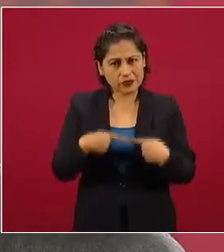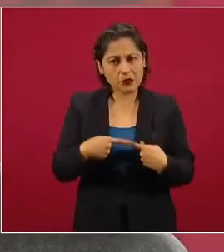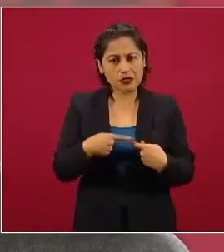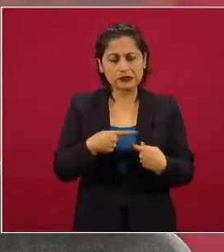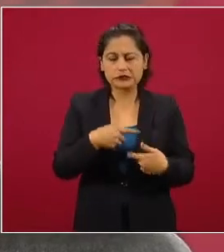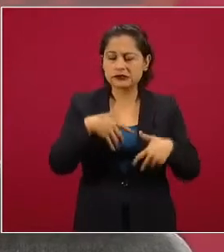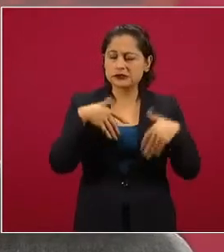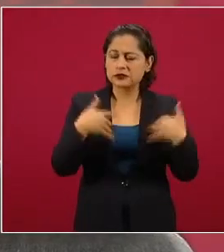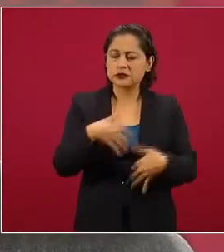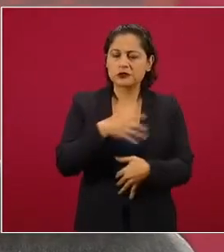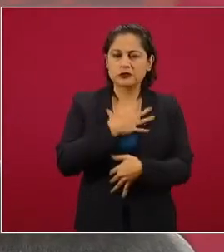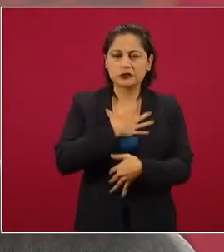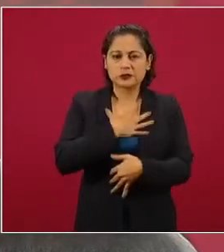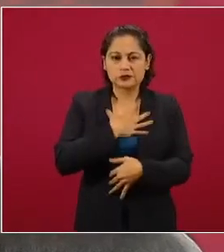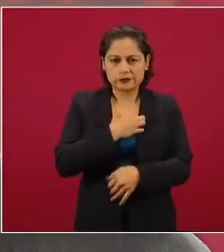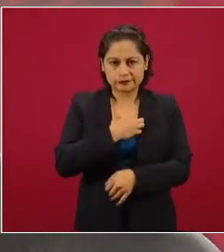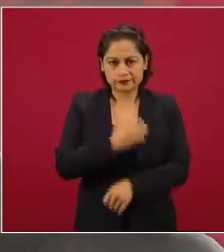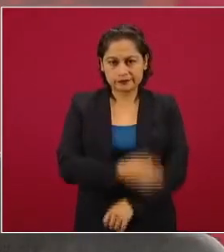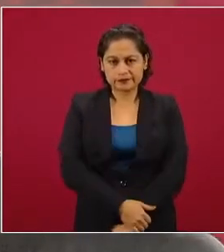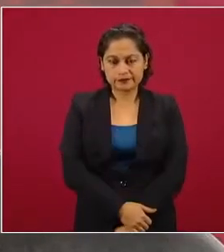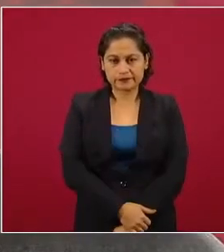y